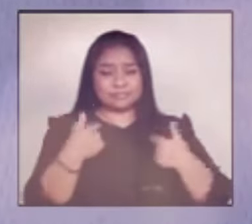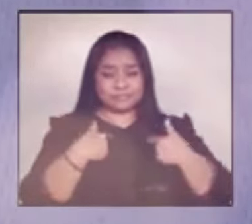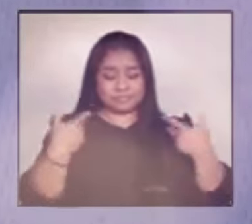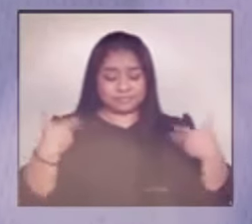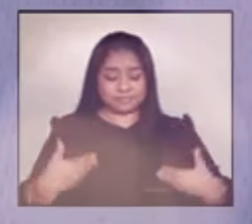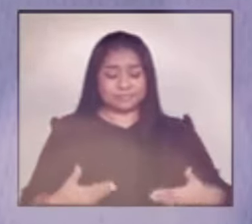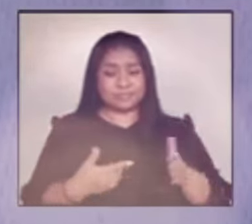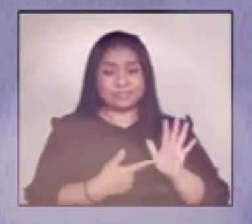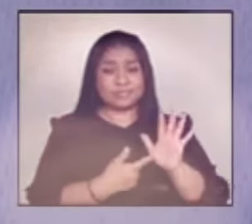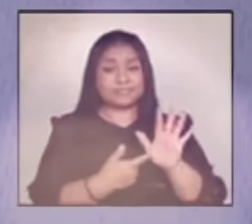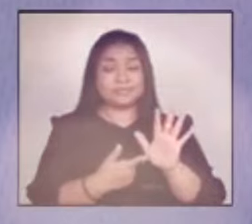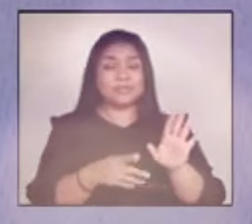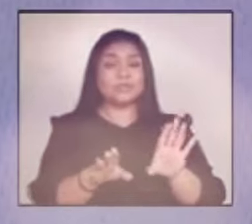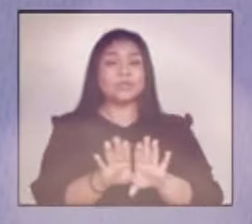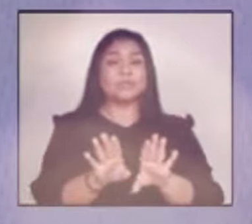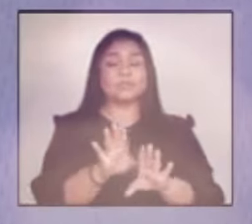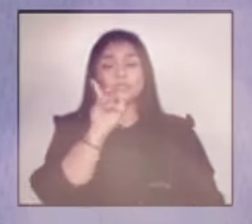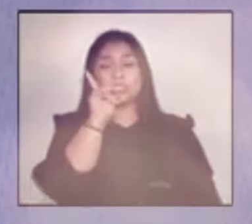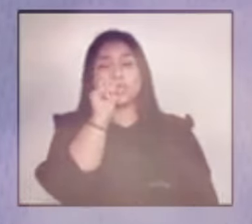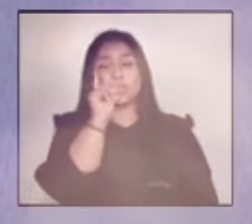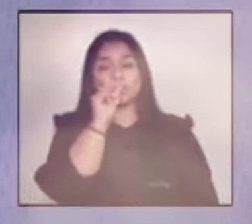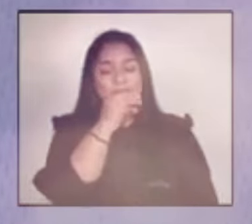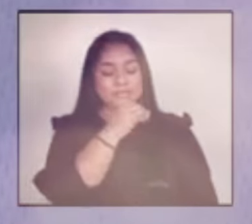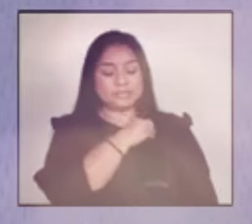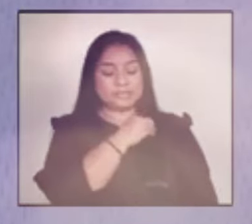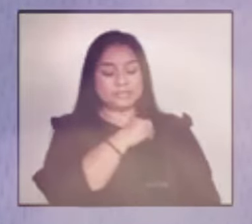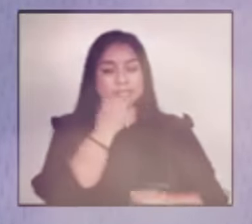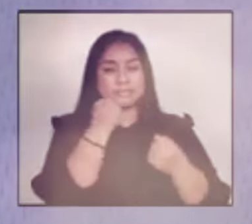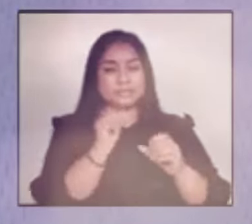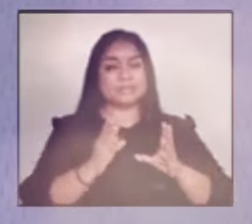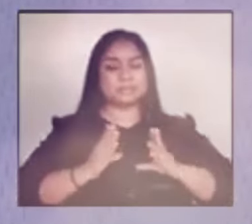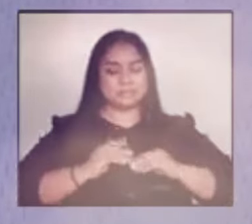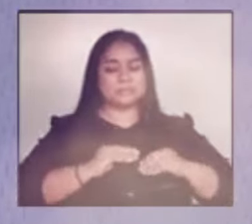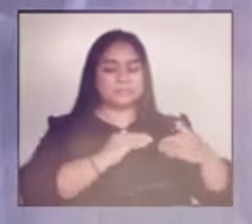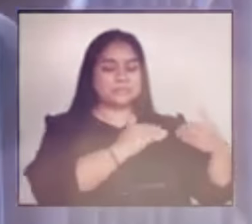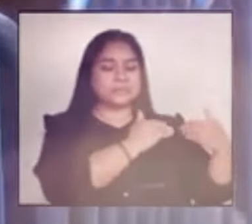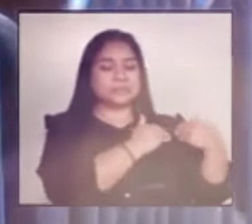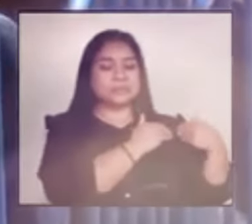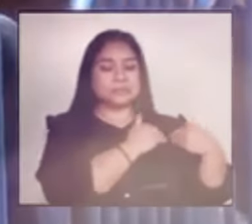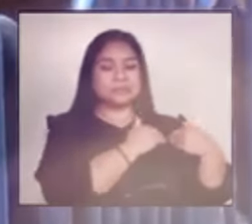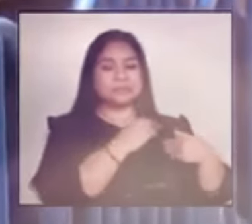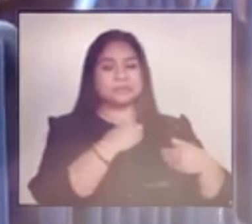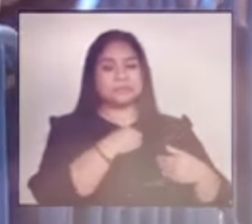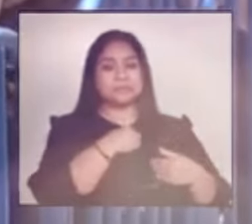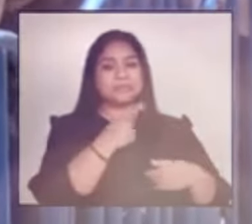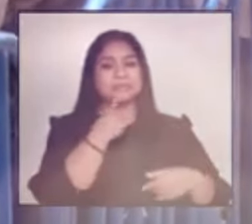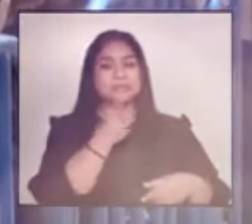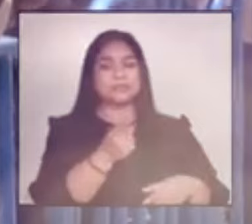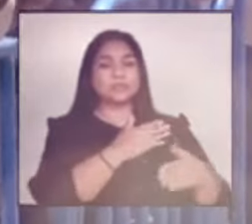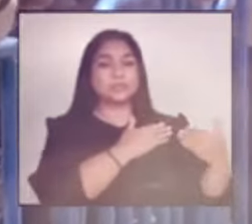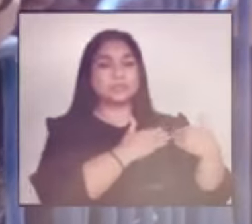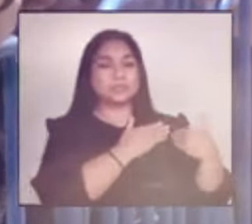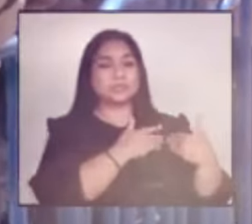como un hombre que quiere hacer ese compromiso, un compromiso